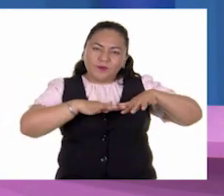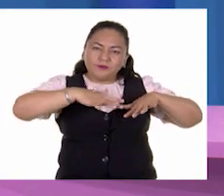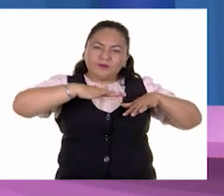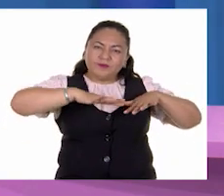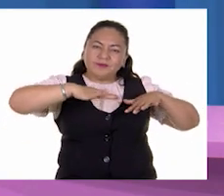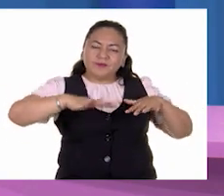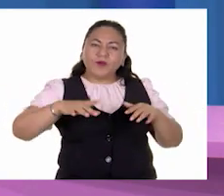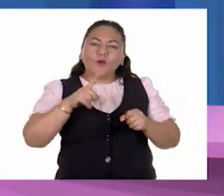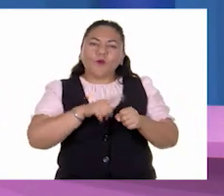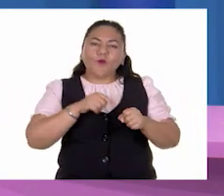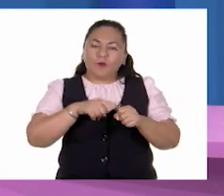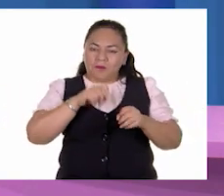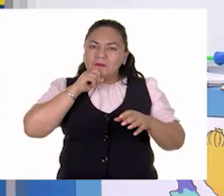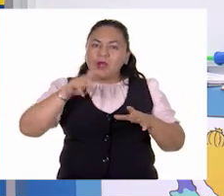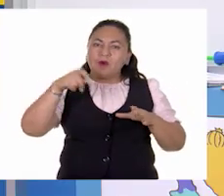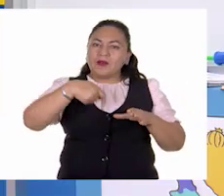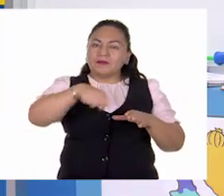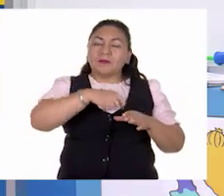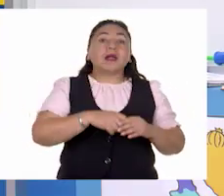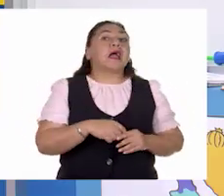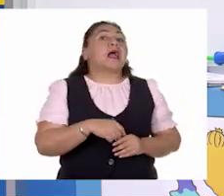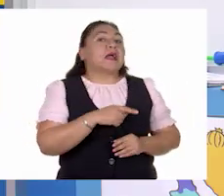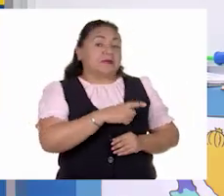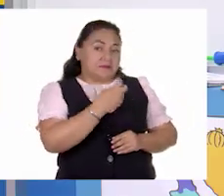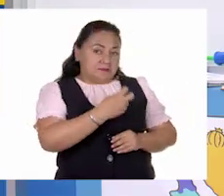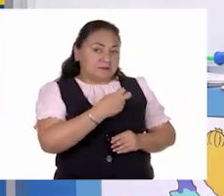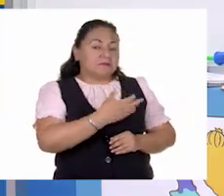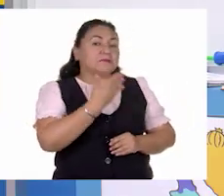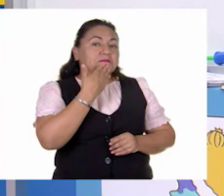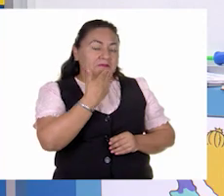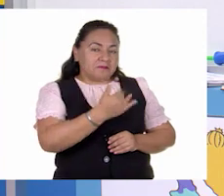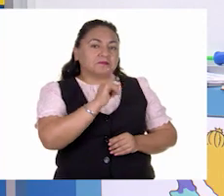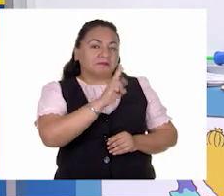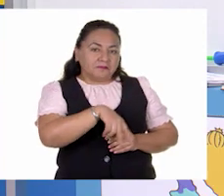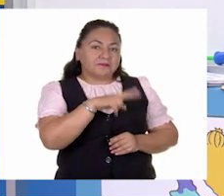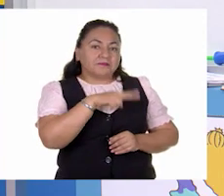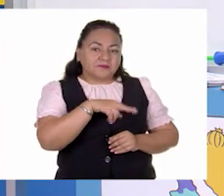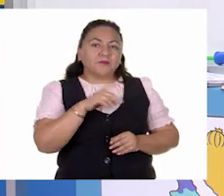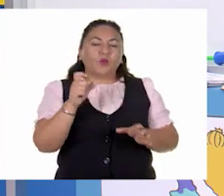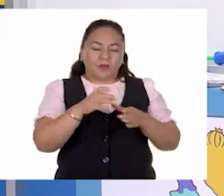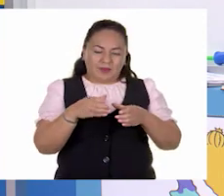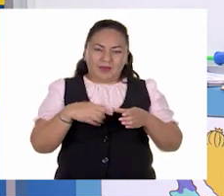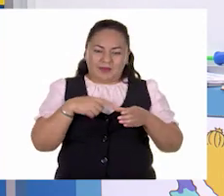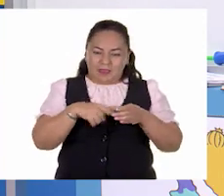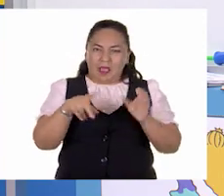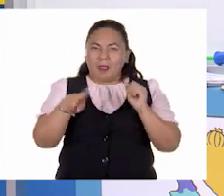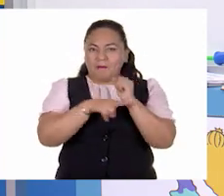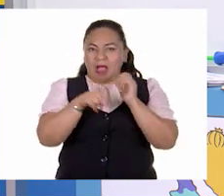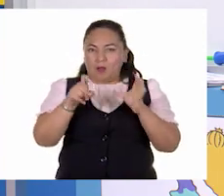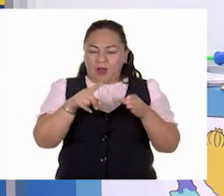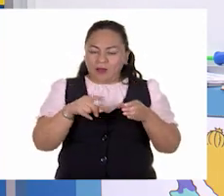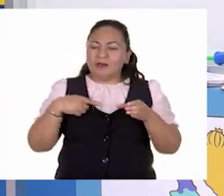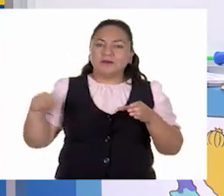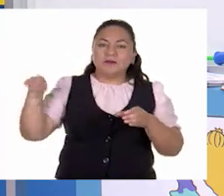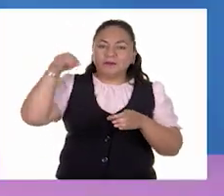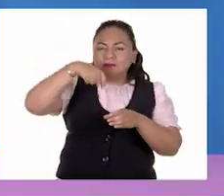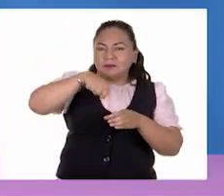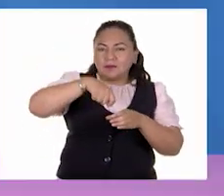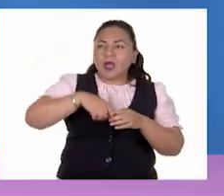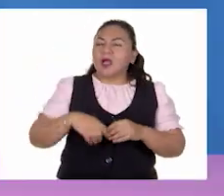el movimiento del pincel. Exactamente. Muy bien, Lari, es cierto. Cuando tienes el vaso y lo... Muy bien.